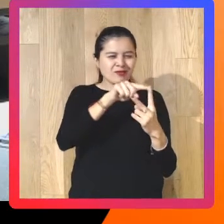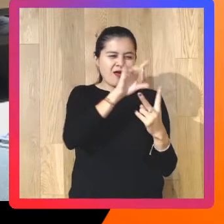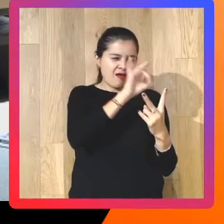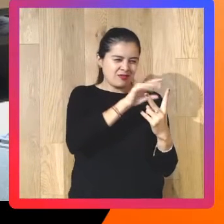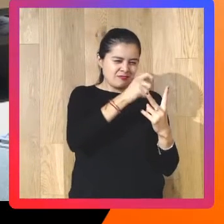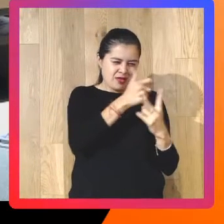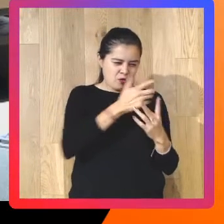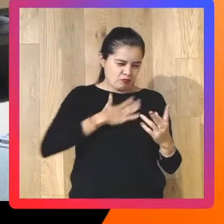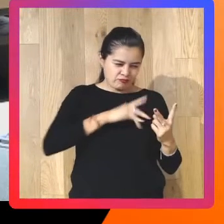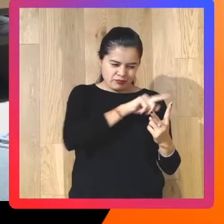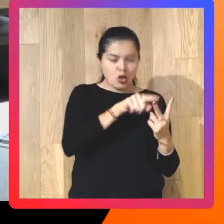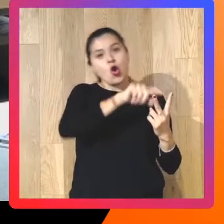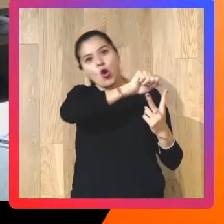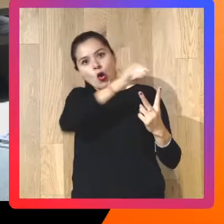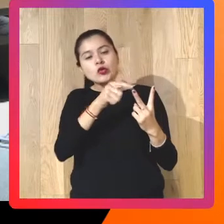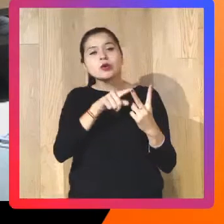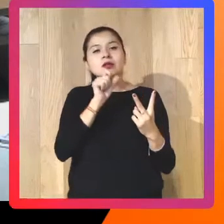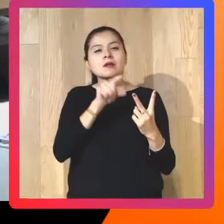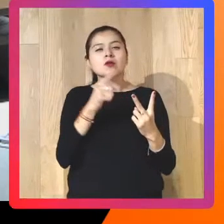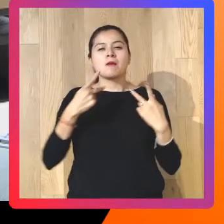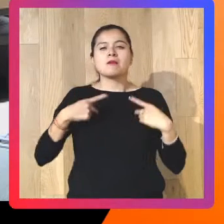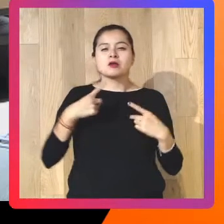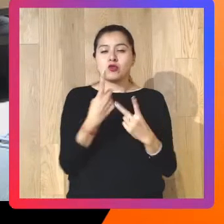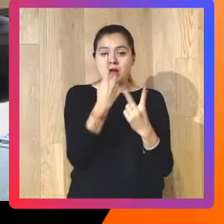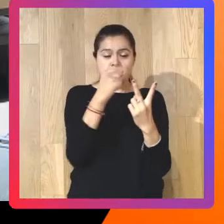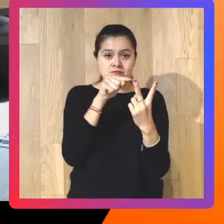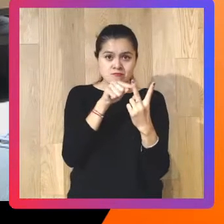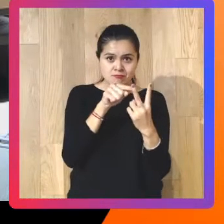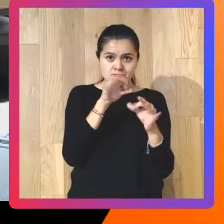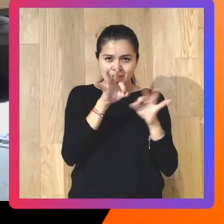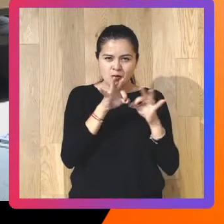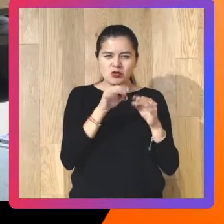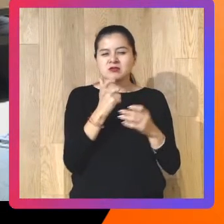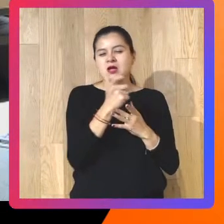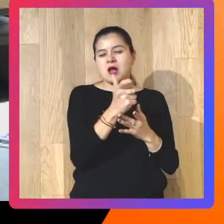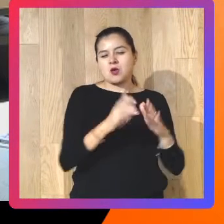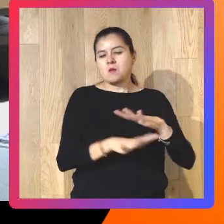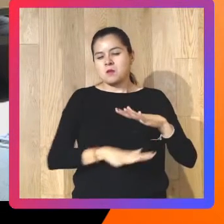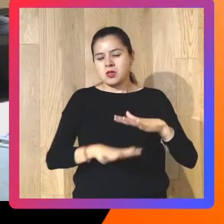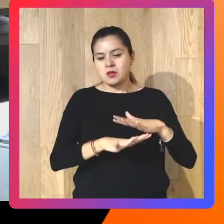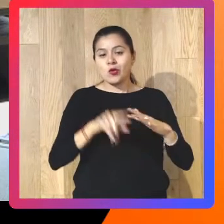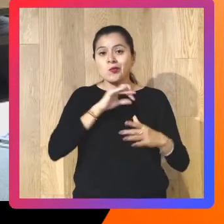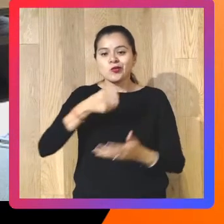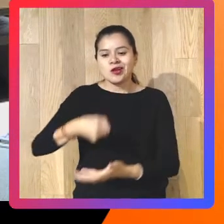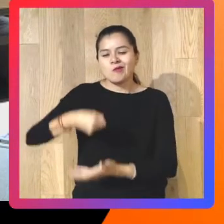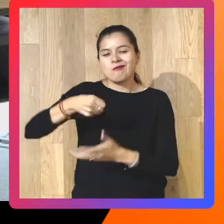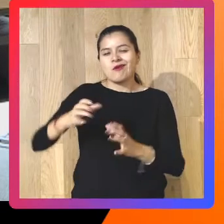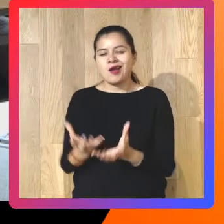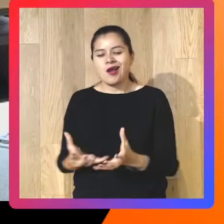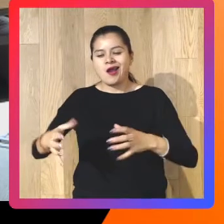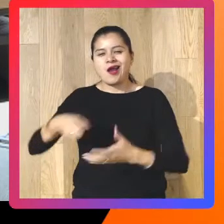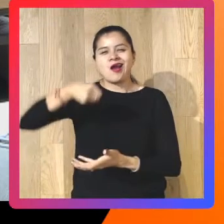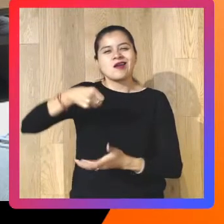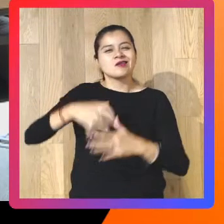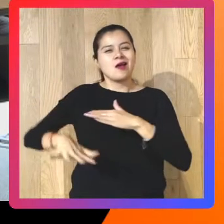alcanzar para una persona que gana el salario mínimo la canasta básica. Esto